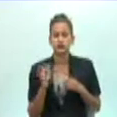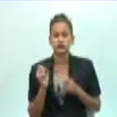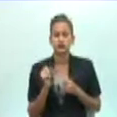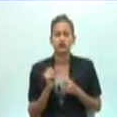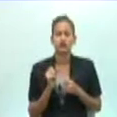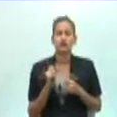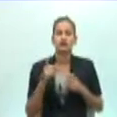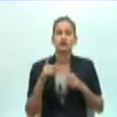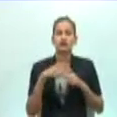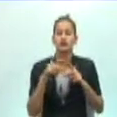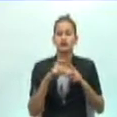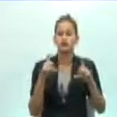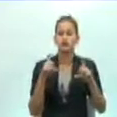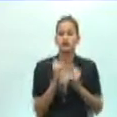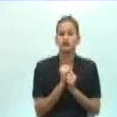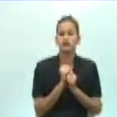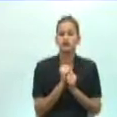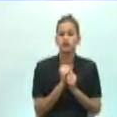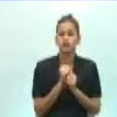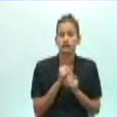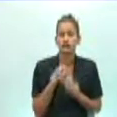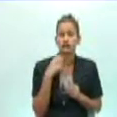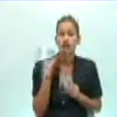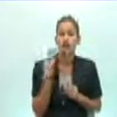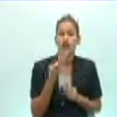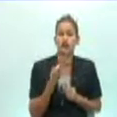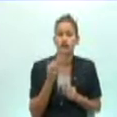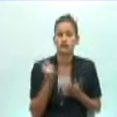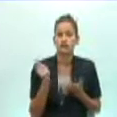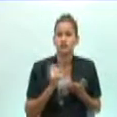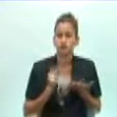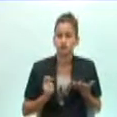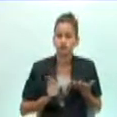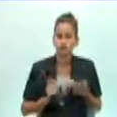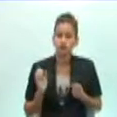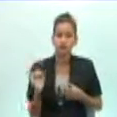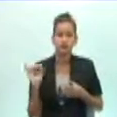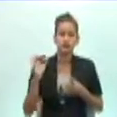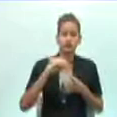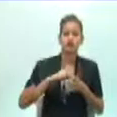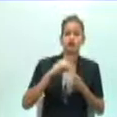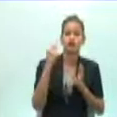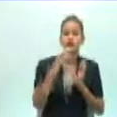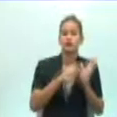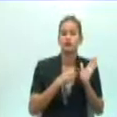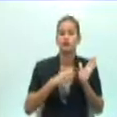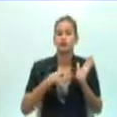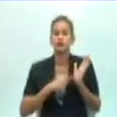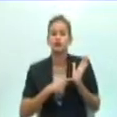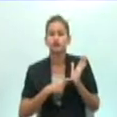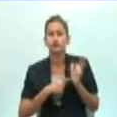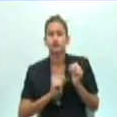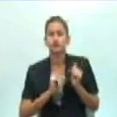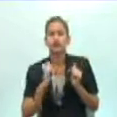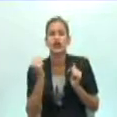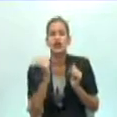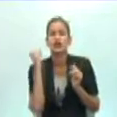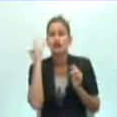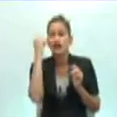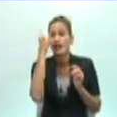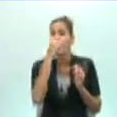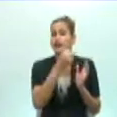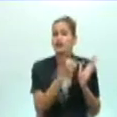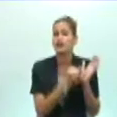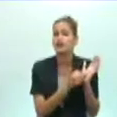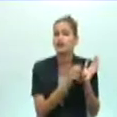experiencia del viejo es una narración donde también se incluyen elementos descriptivos y diálogos. Ya en